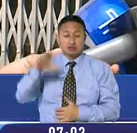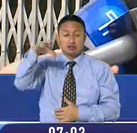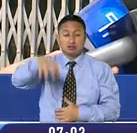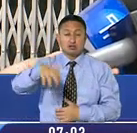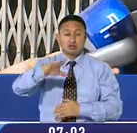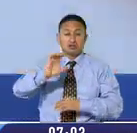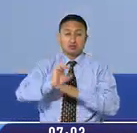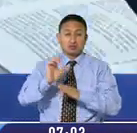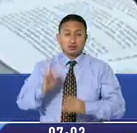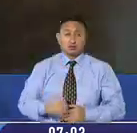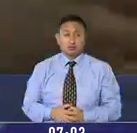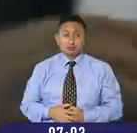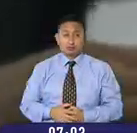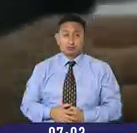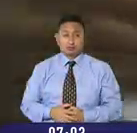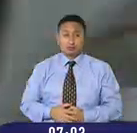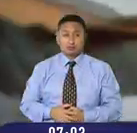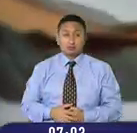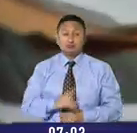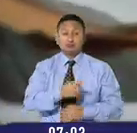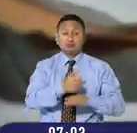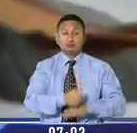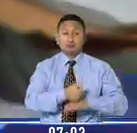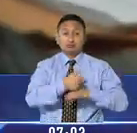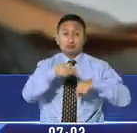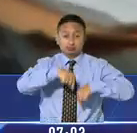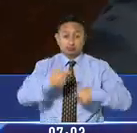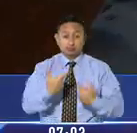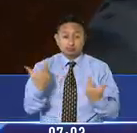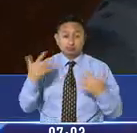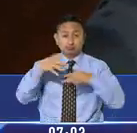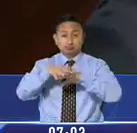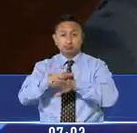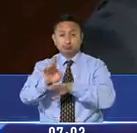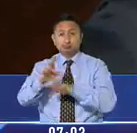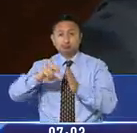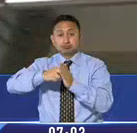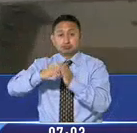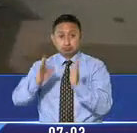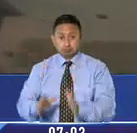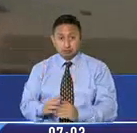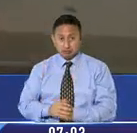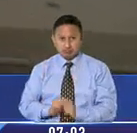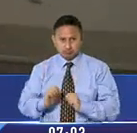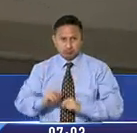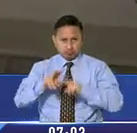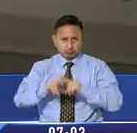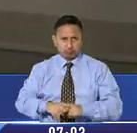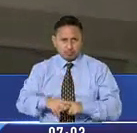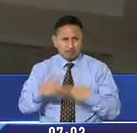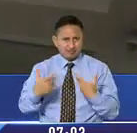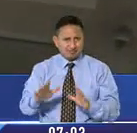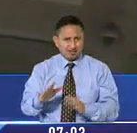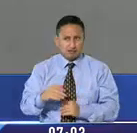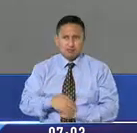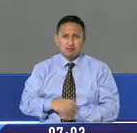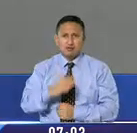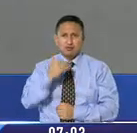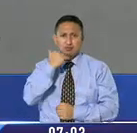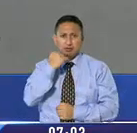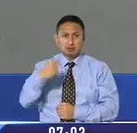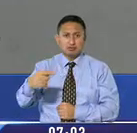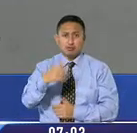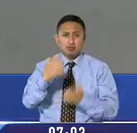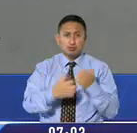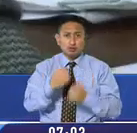Estado ecuatoriano. La entidad informó que también trabajan en conjunto con la Contraloría para verificar cualquier anomalía o irregularidades